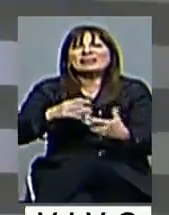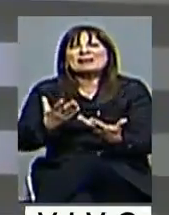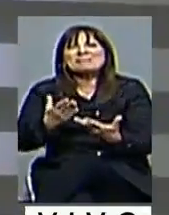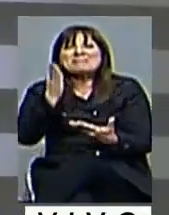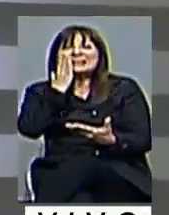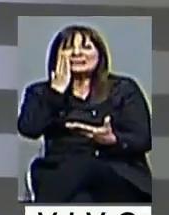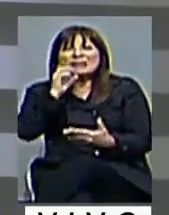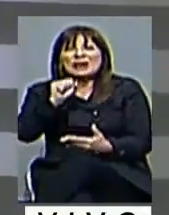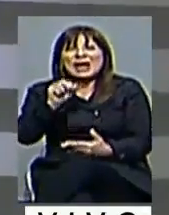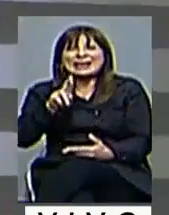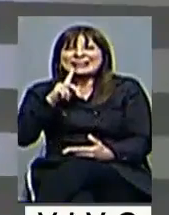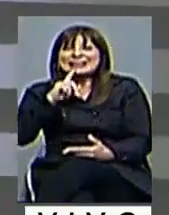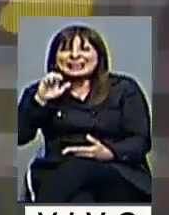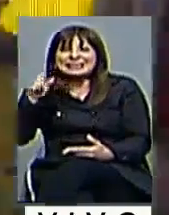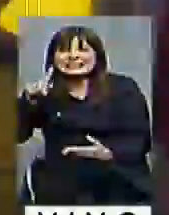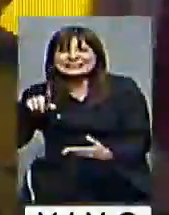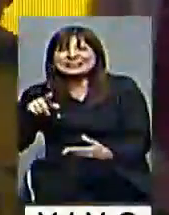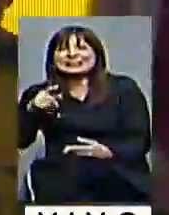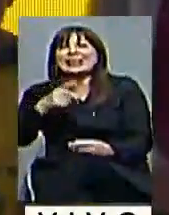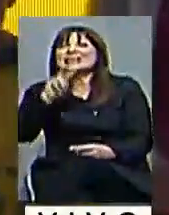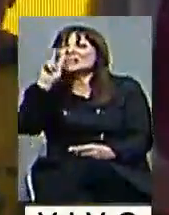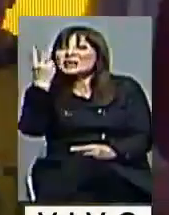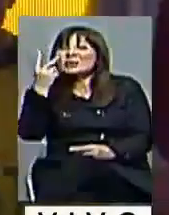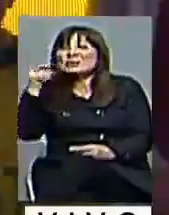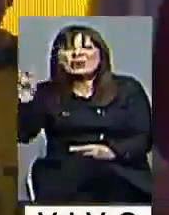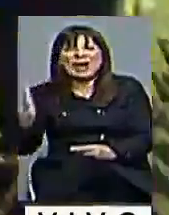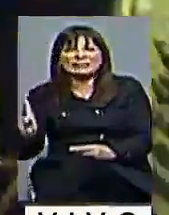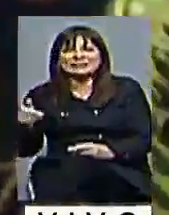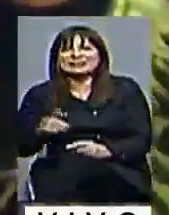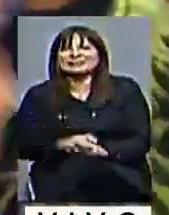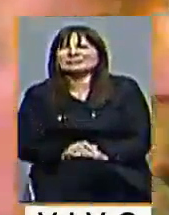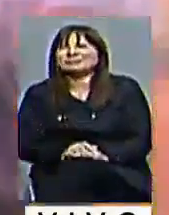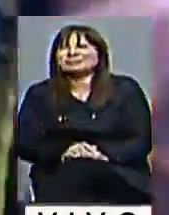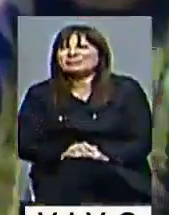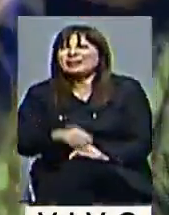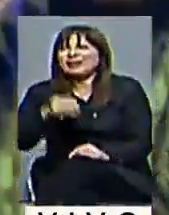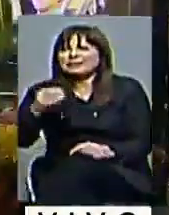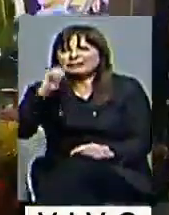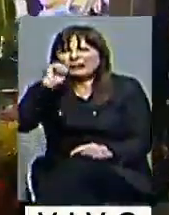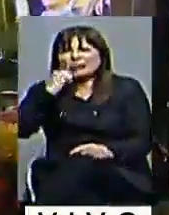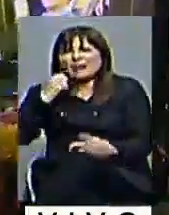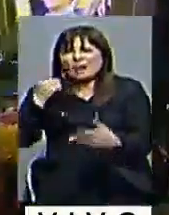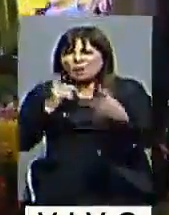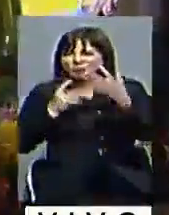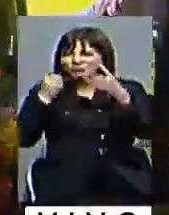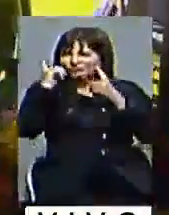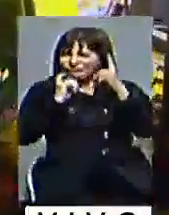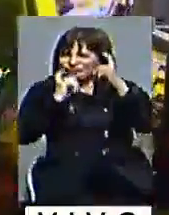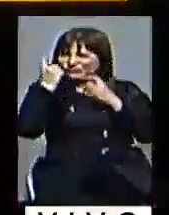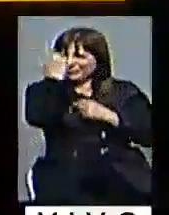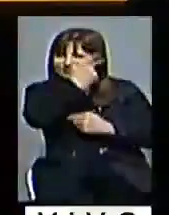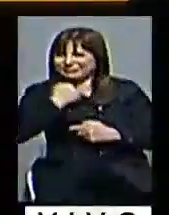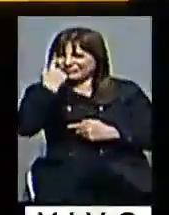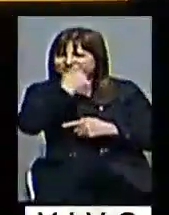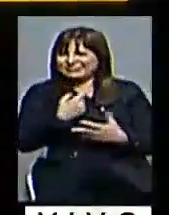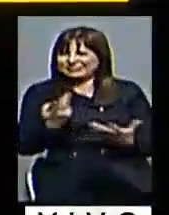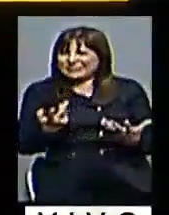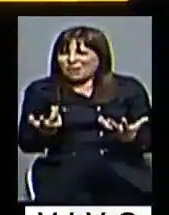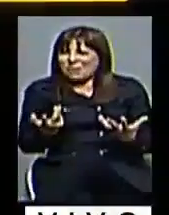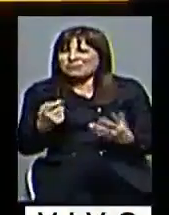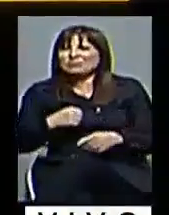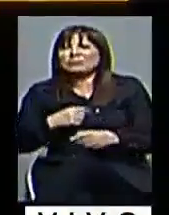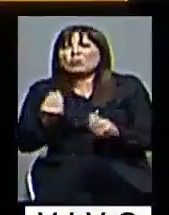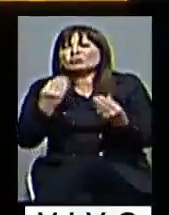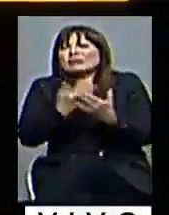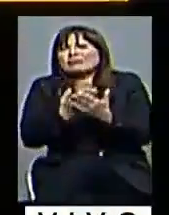Antonio Kast. Y yo dije, van a tirar a José Antonio Kast por último. Entonces, eso habla de carisma. Una cosa me gustaría destacar, que muchas veces no lo vemos porque estamos